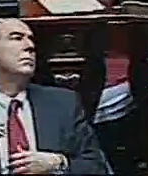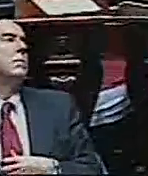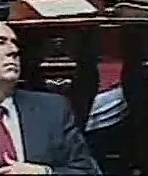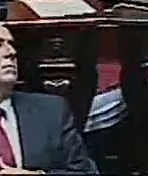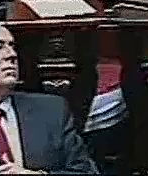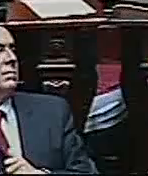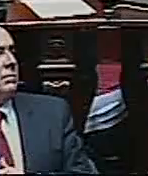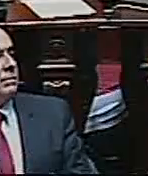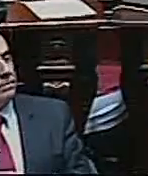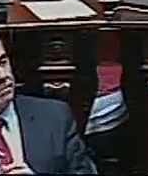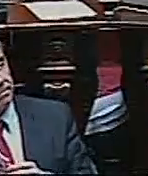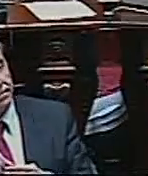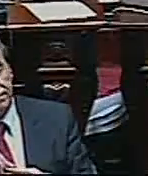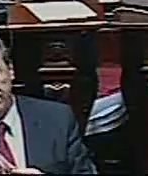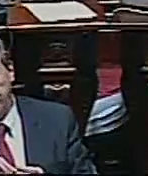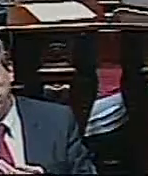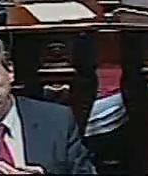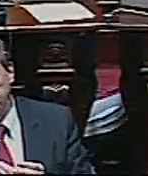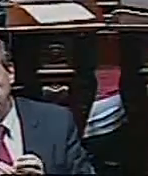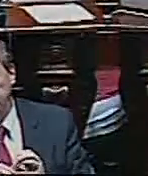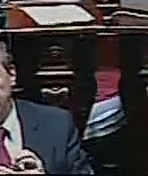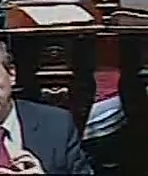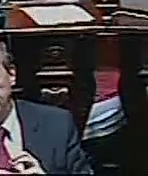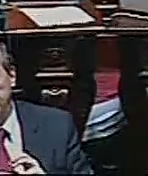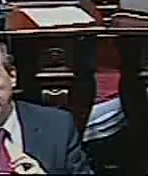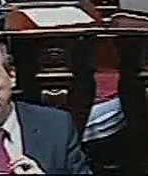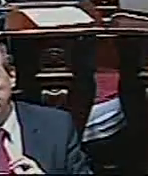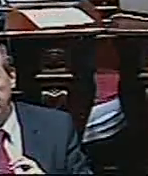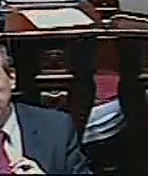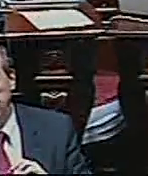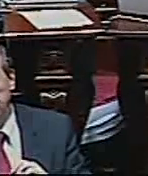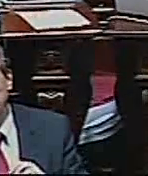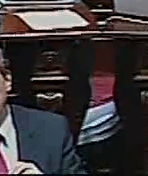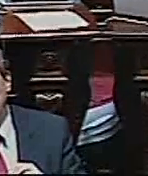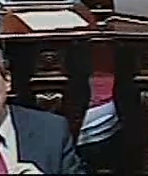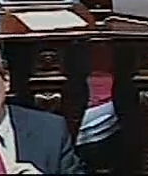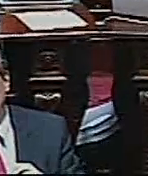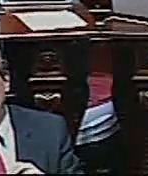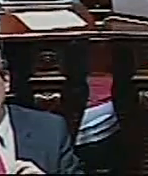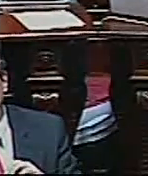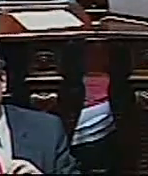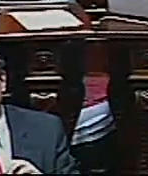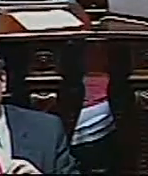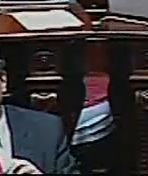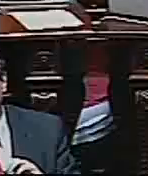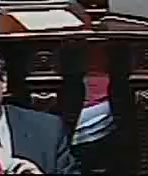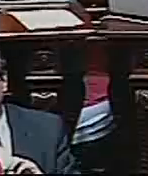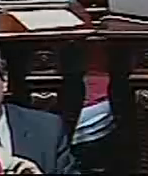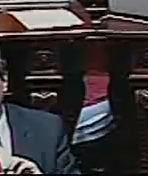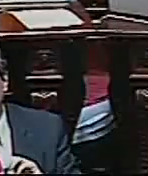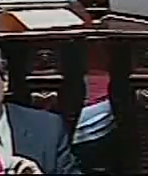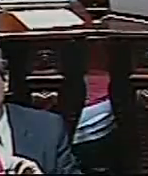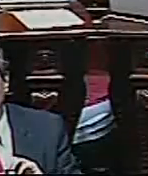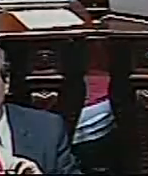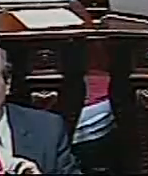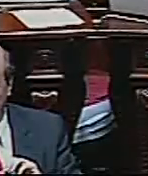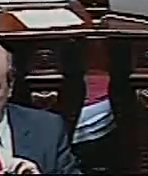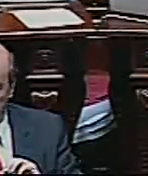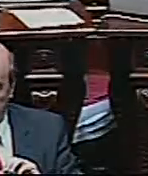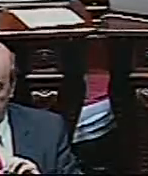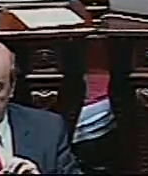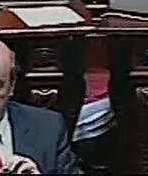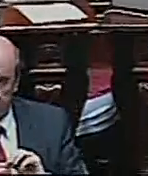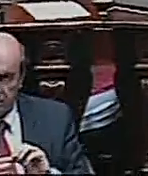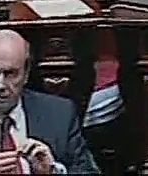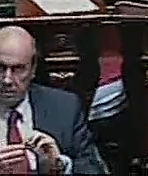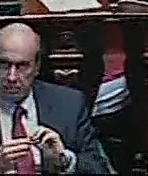adelantábamos más temprano que la oposición política ha presentado 3 mociones entre las cuales está el pedido de